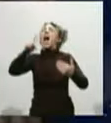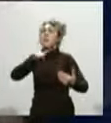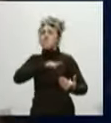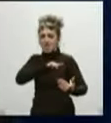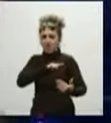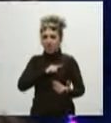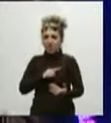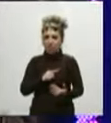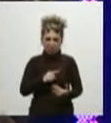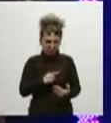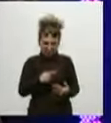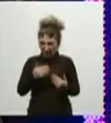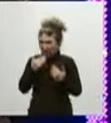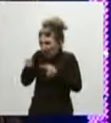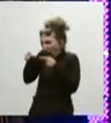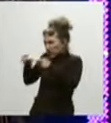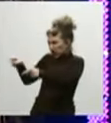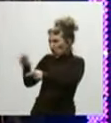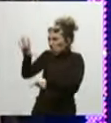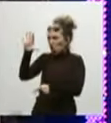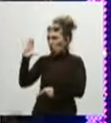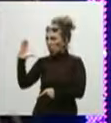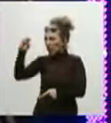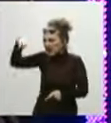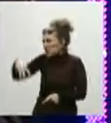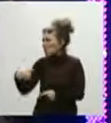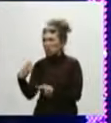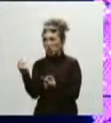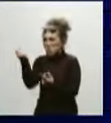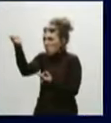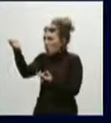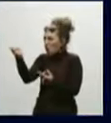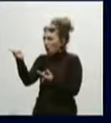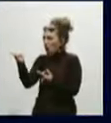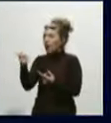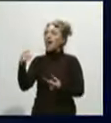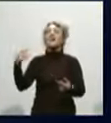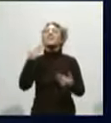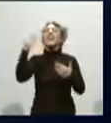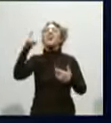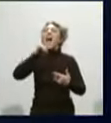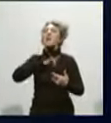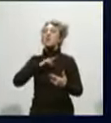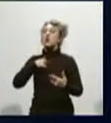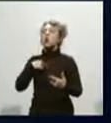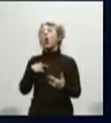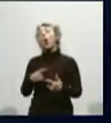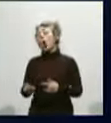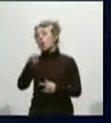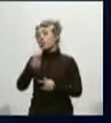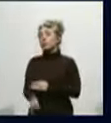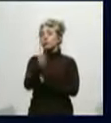Y dice el canario, ¿cómo que te hacías a ti, condenado? 5 centímetros de mierda. Y dice, pues por eso, gracias a mí que antes me había tomado Viagra y me puse